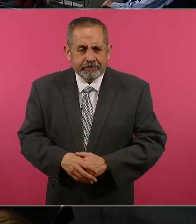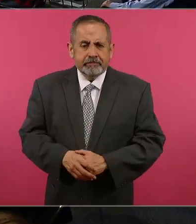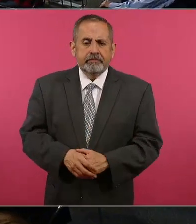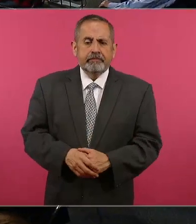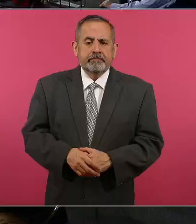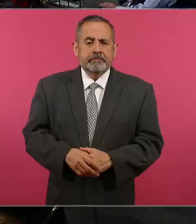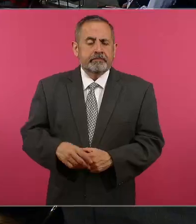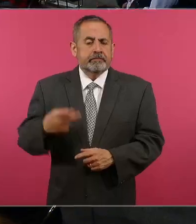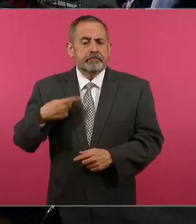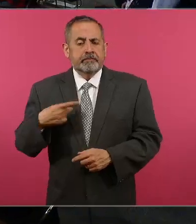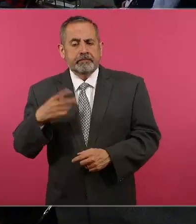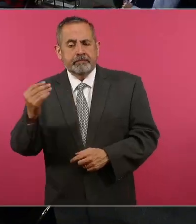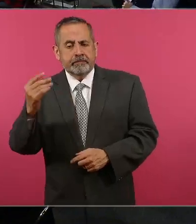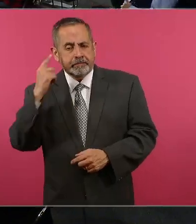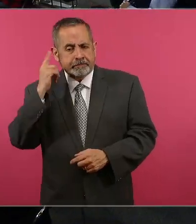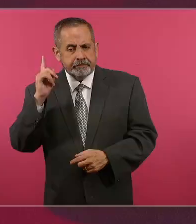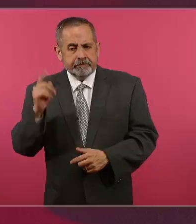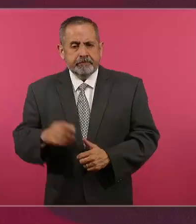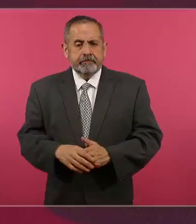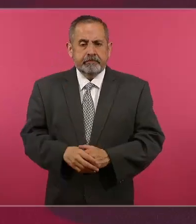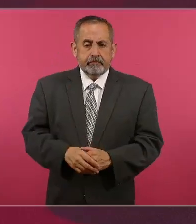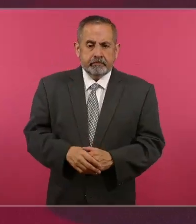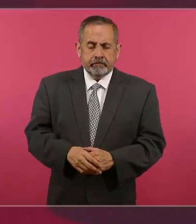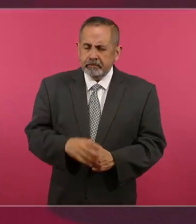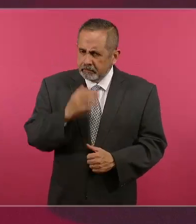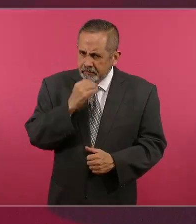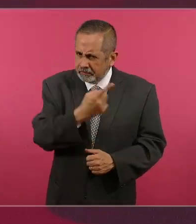destitución? Ah, ¿me va a destituir?